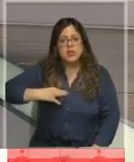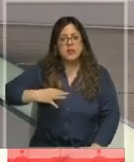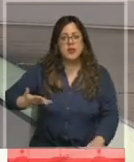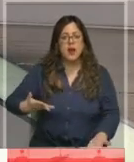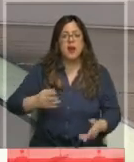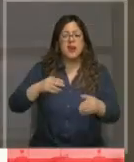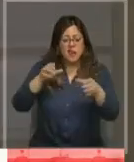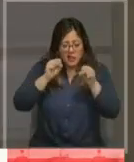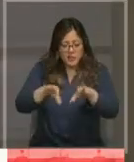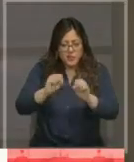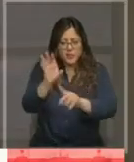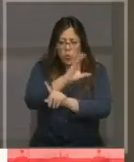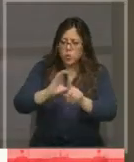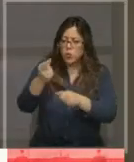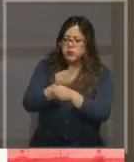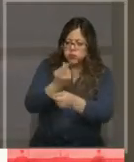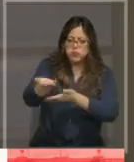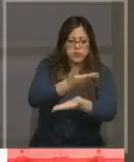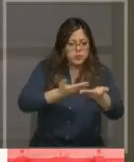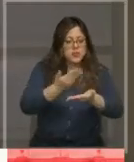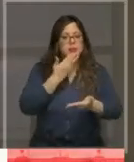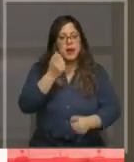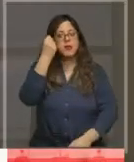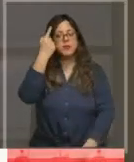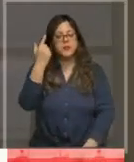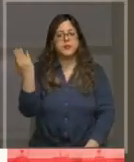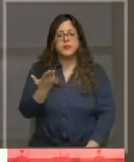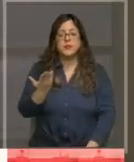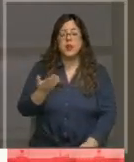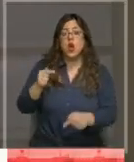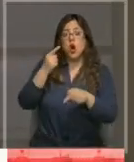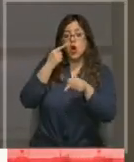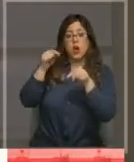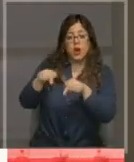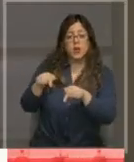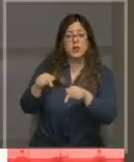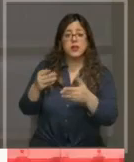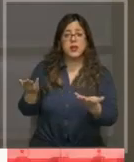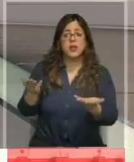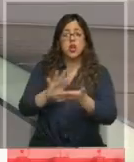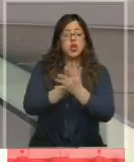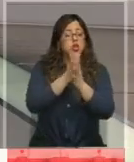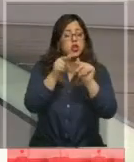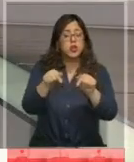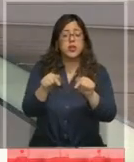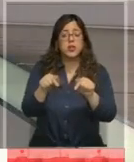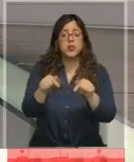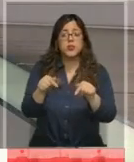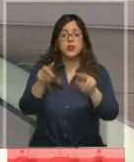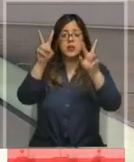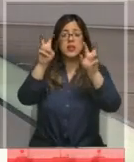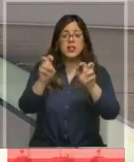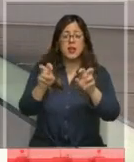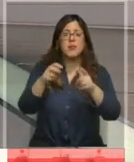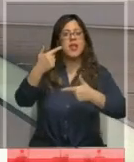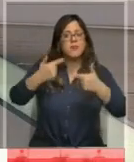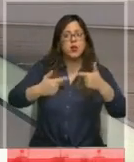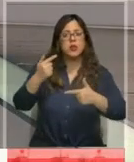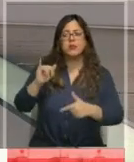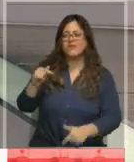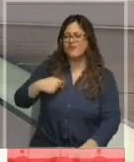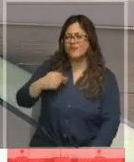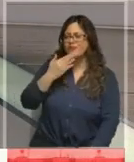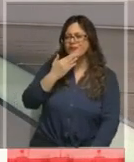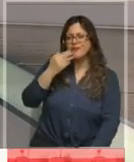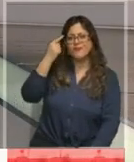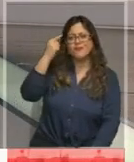una cultura del diálogo y del entendimiento. Ahora, por suerte, Sole, todo esto está como a nivel de la política. Yo también creo.